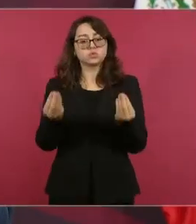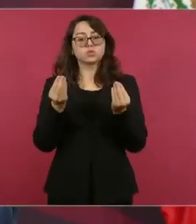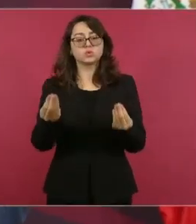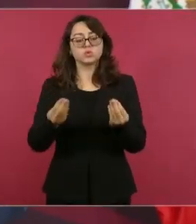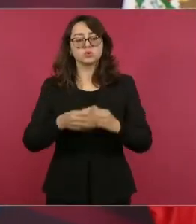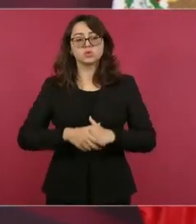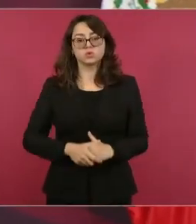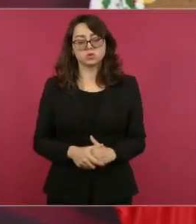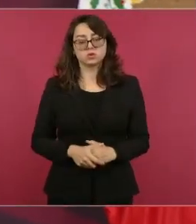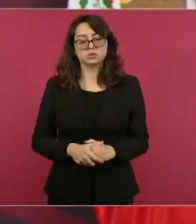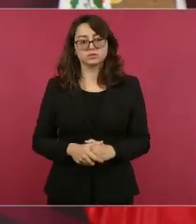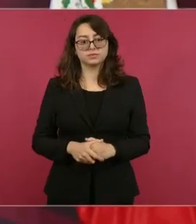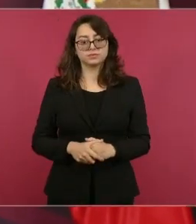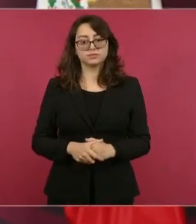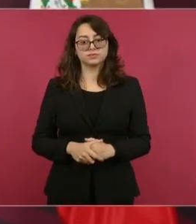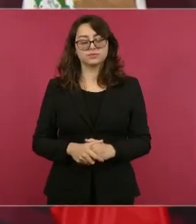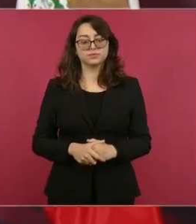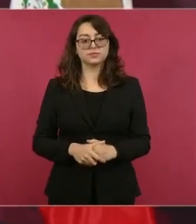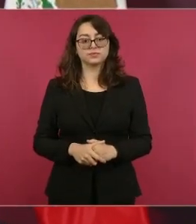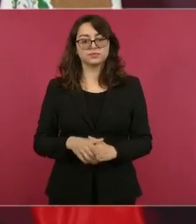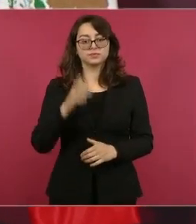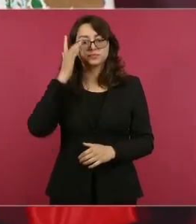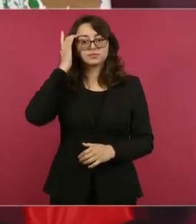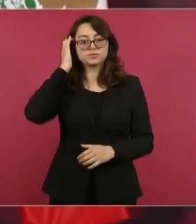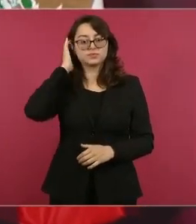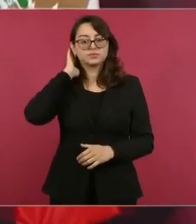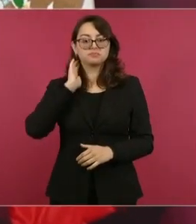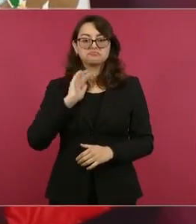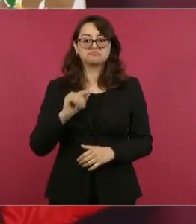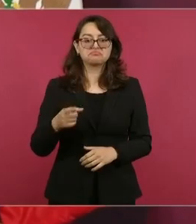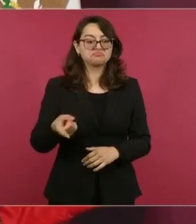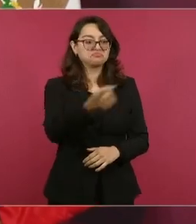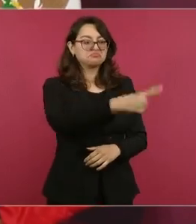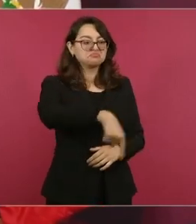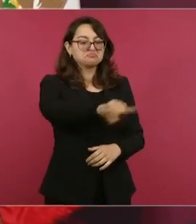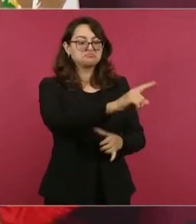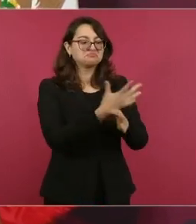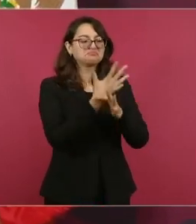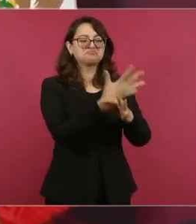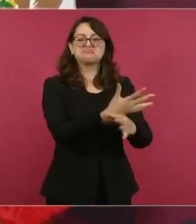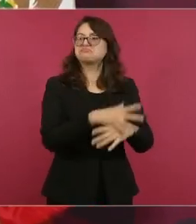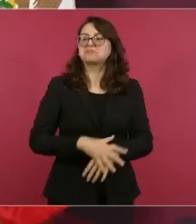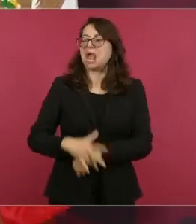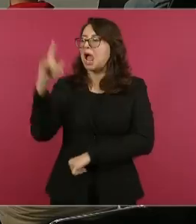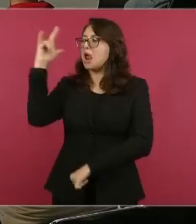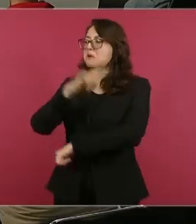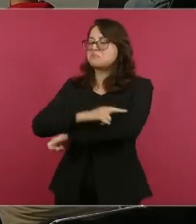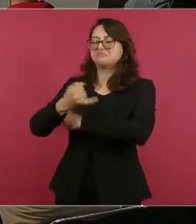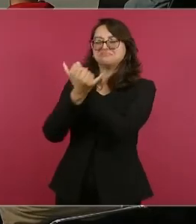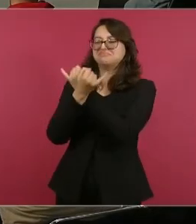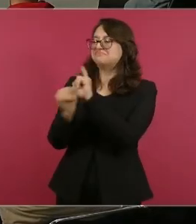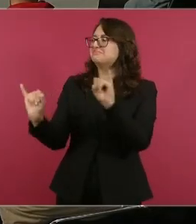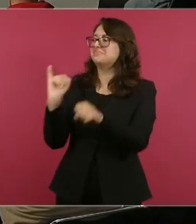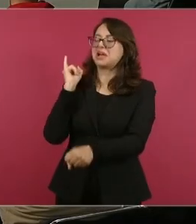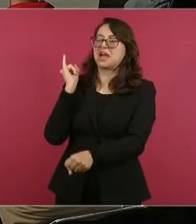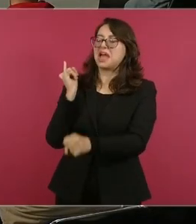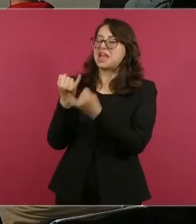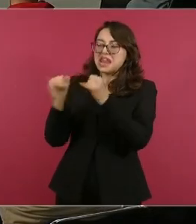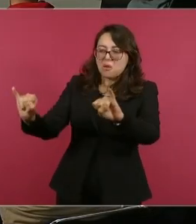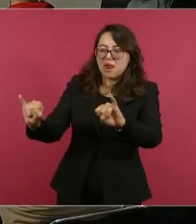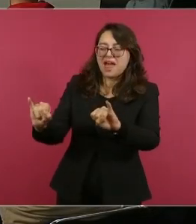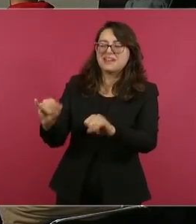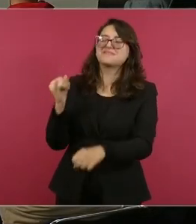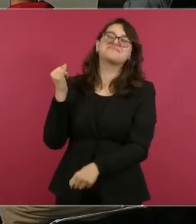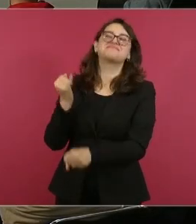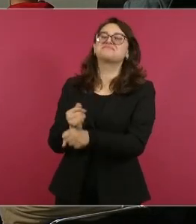aquí vimos, decían, no se va a poder inaugurar. Dijimos, se va a inaugurar